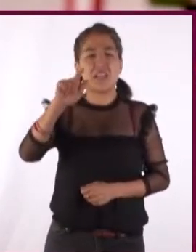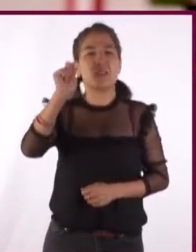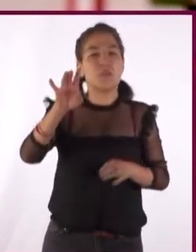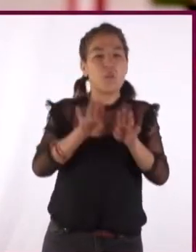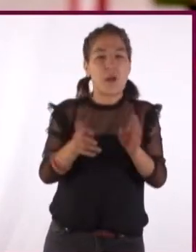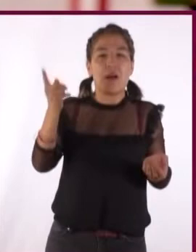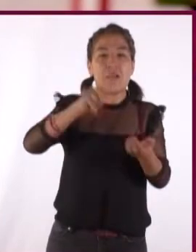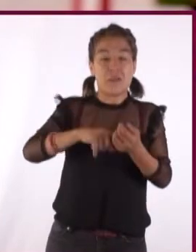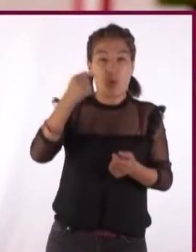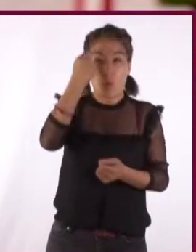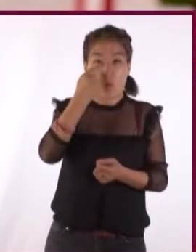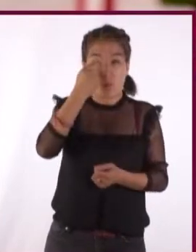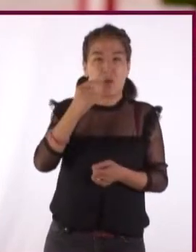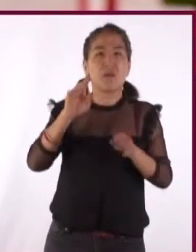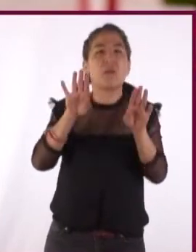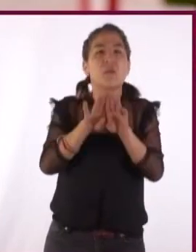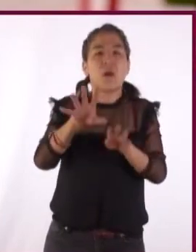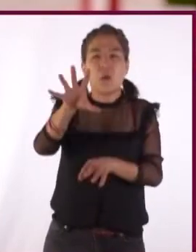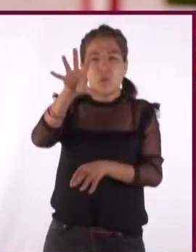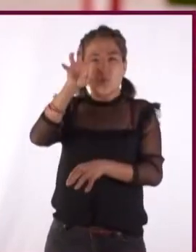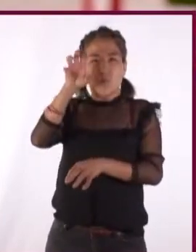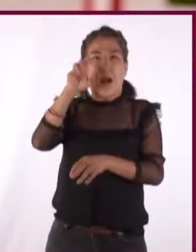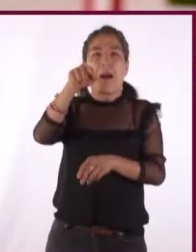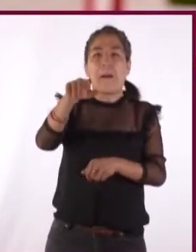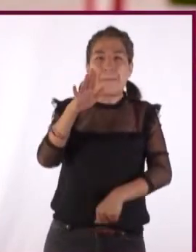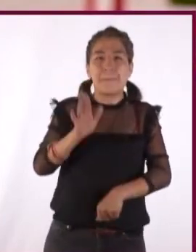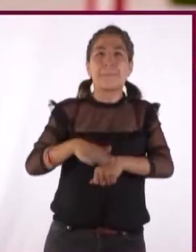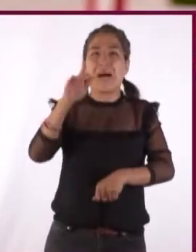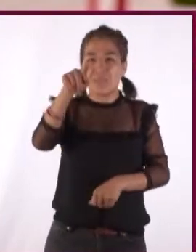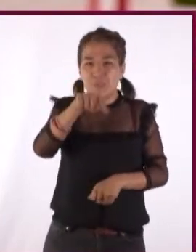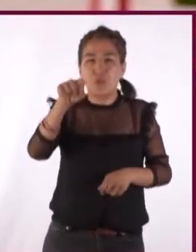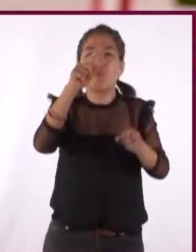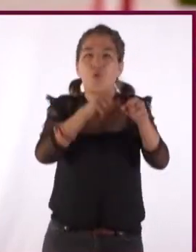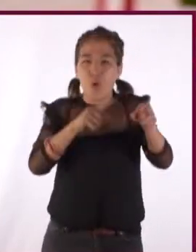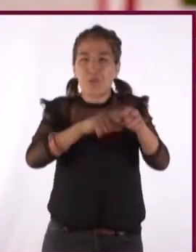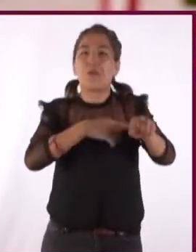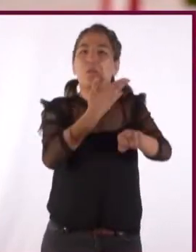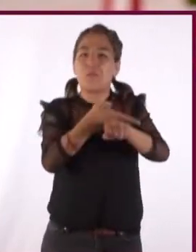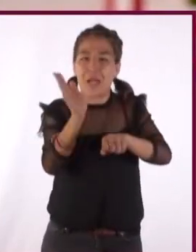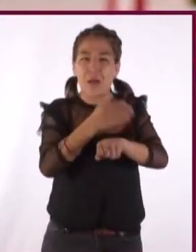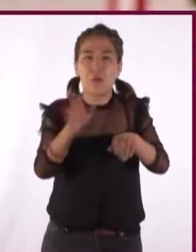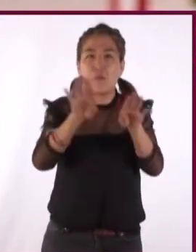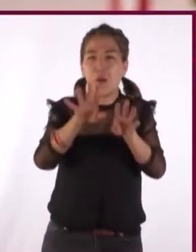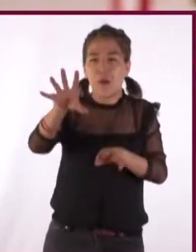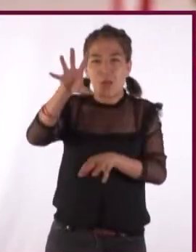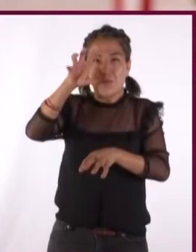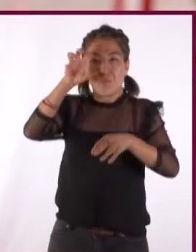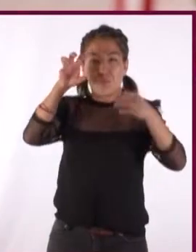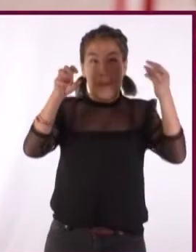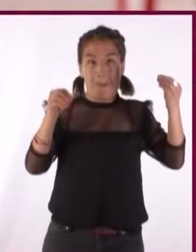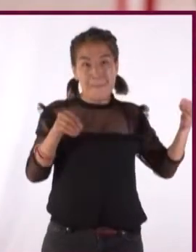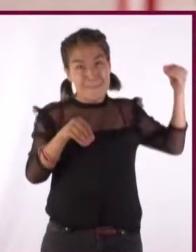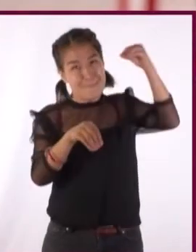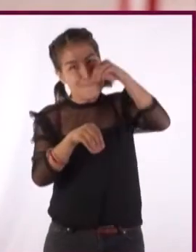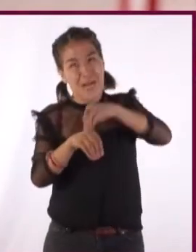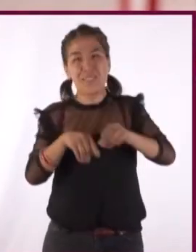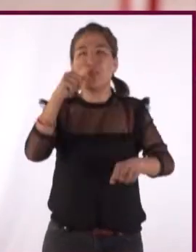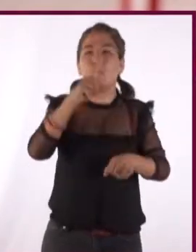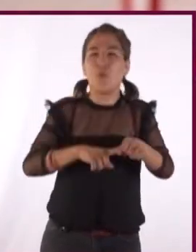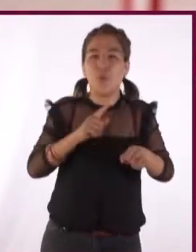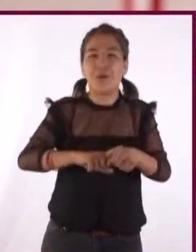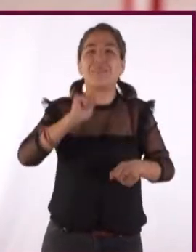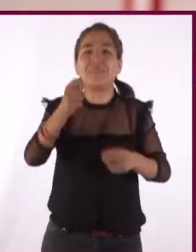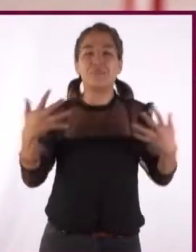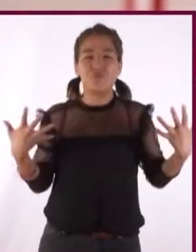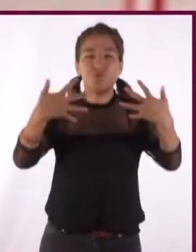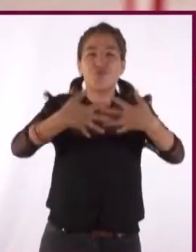células ganglionares de la retina notan que hay más blanco alrededor de las intersecciones y la vista se organiza para aumentar el contraste con un proceso